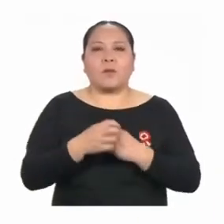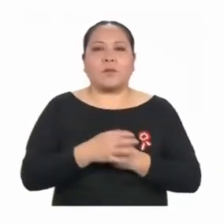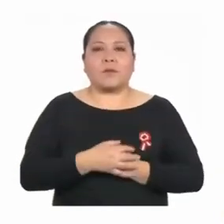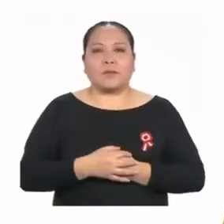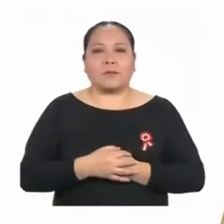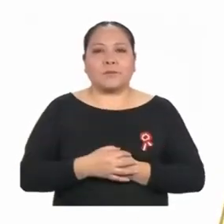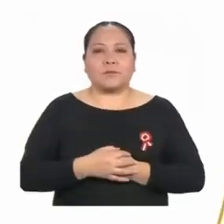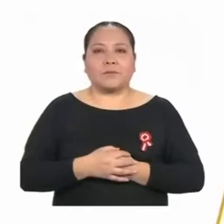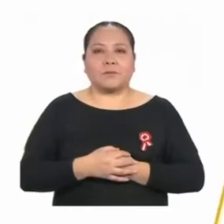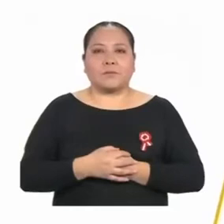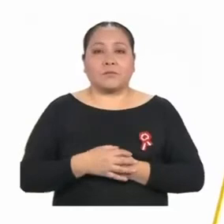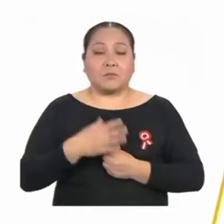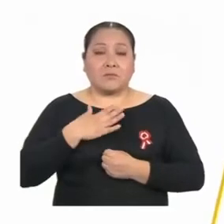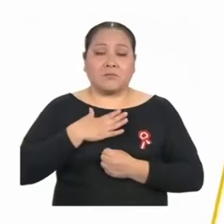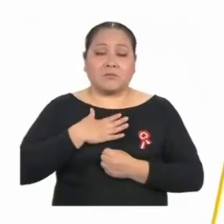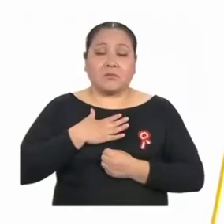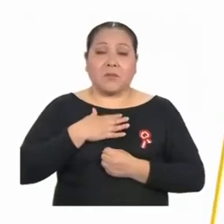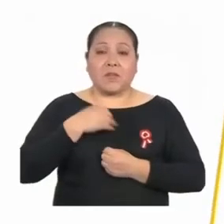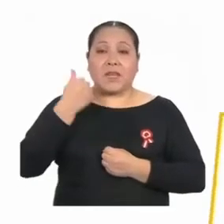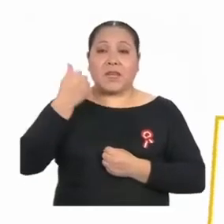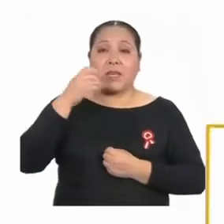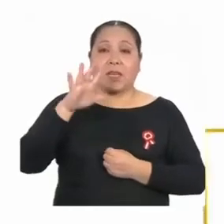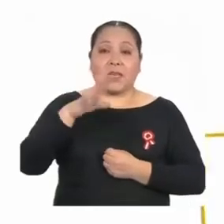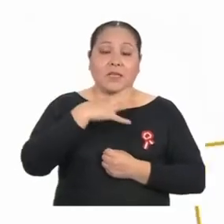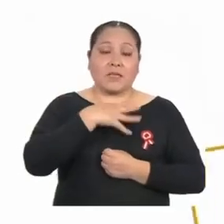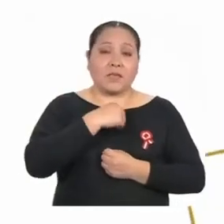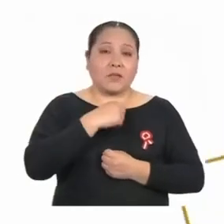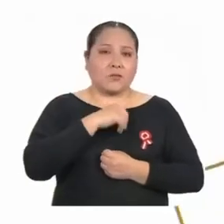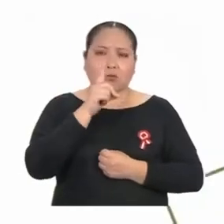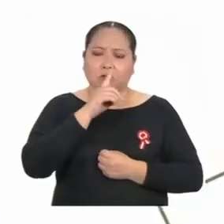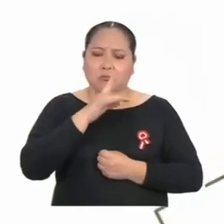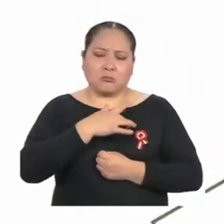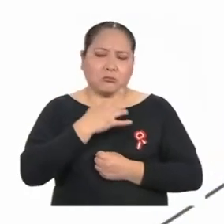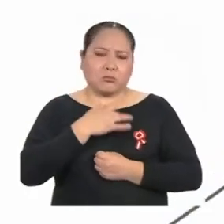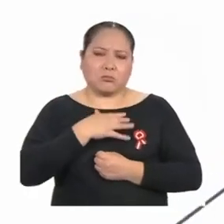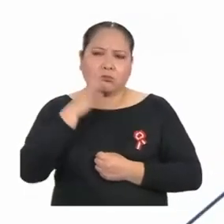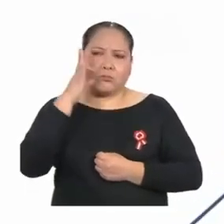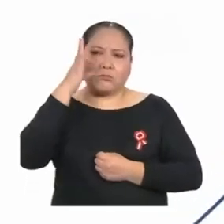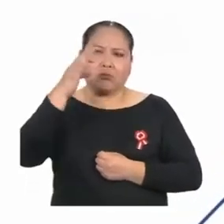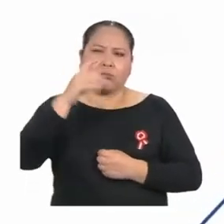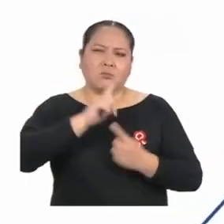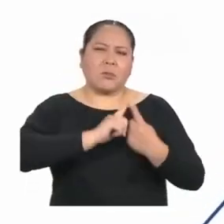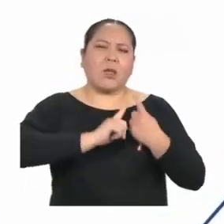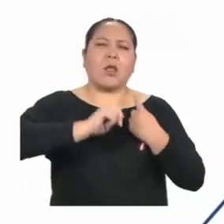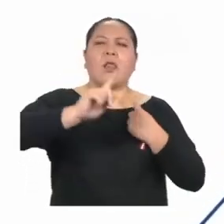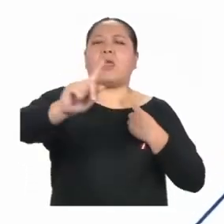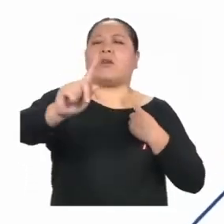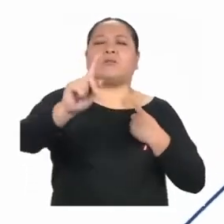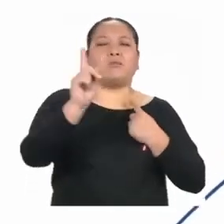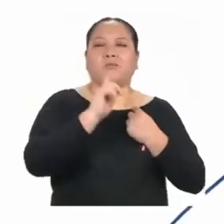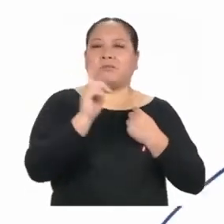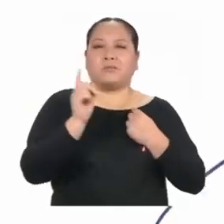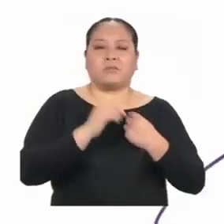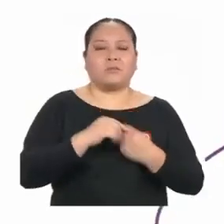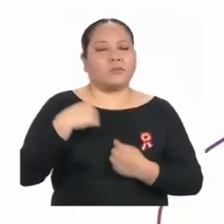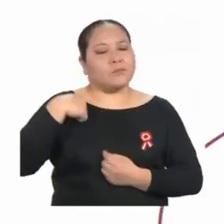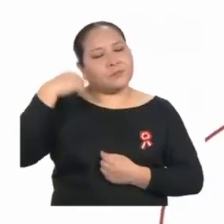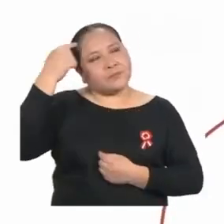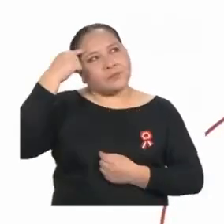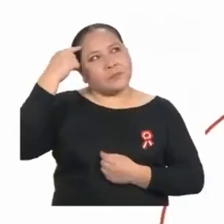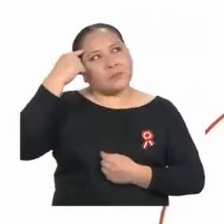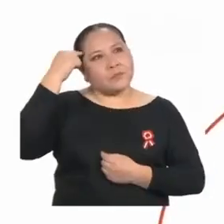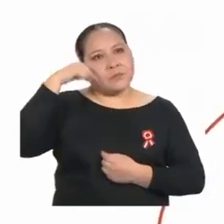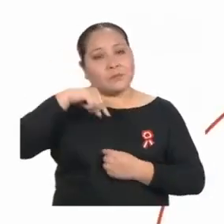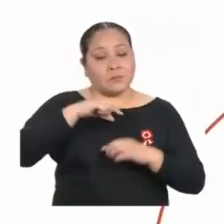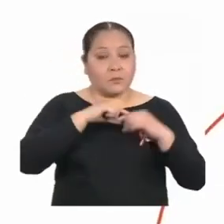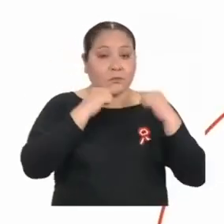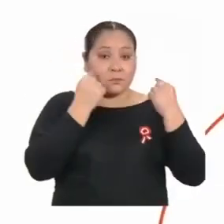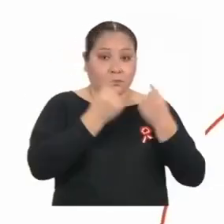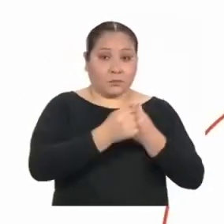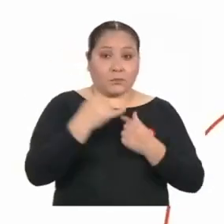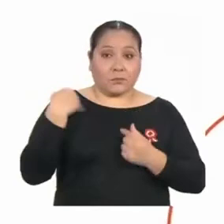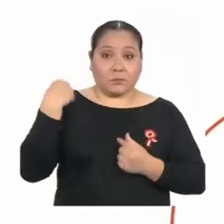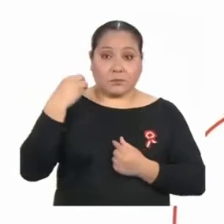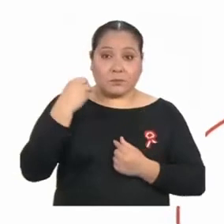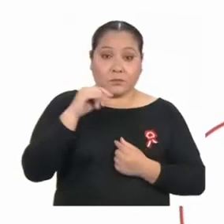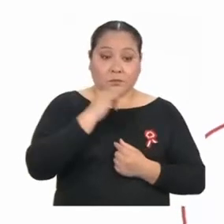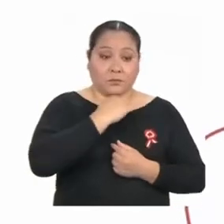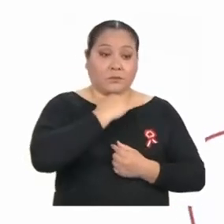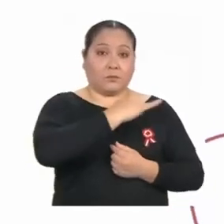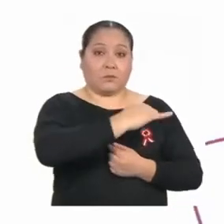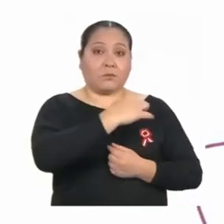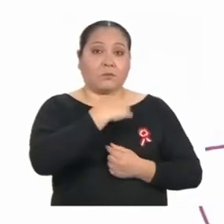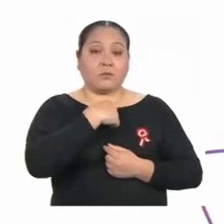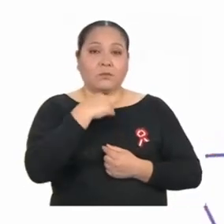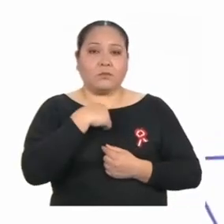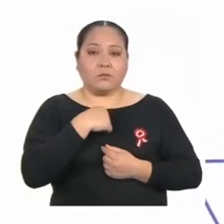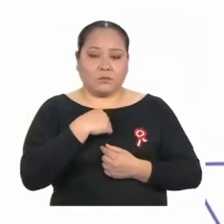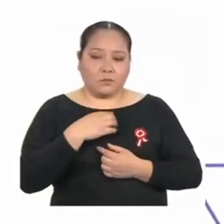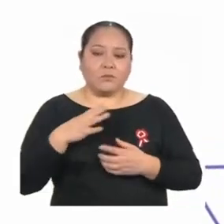A pesar de mis 15 años, no siento que el futuro sea algo lejano para mí. Me gustaría pensar que mi generación hará un cambio en la sociedad, que